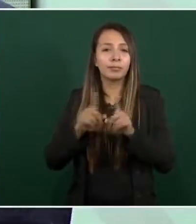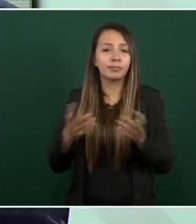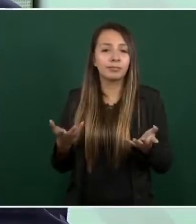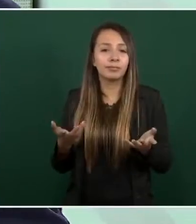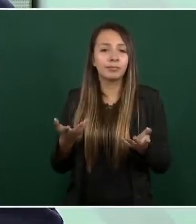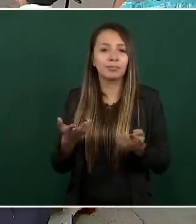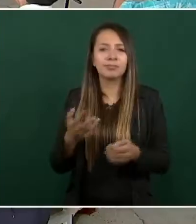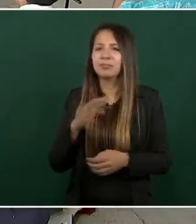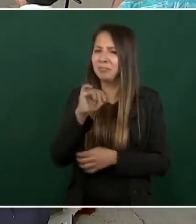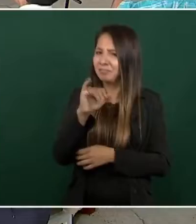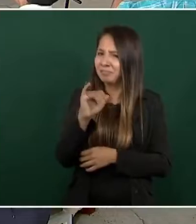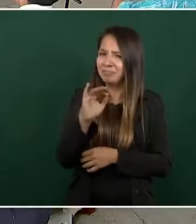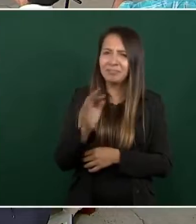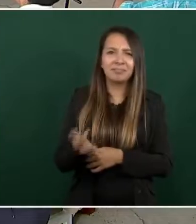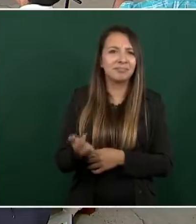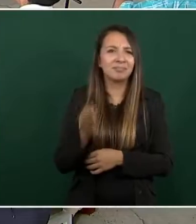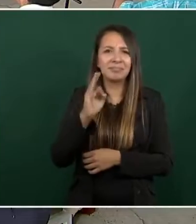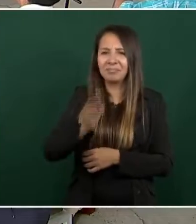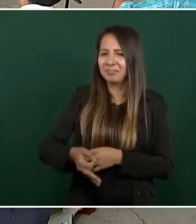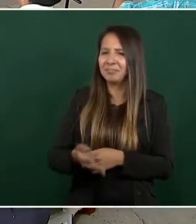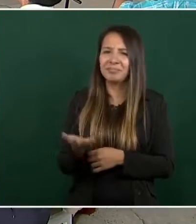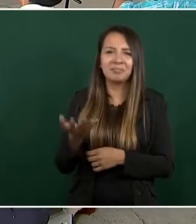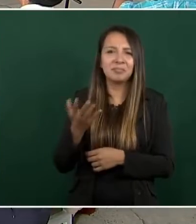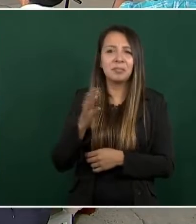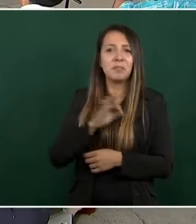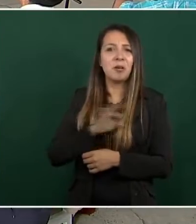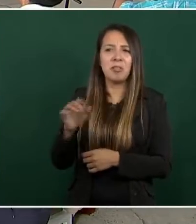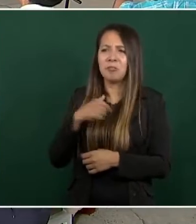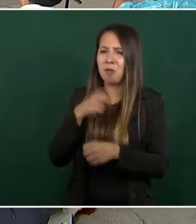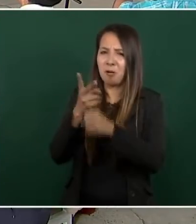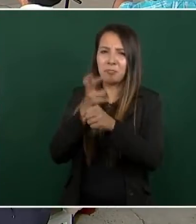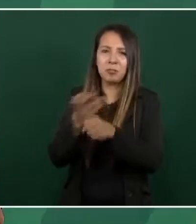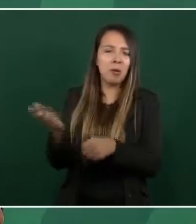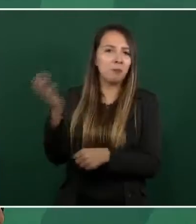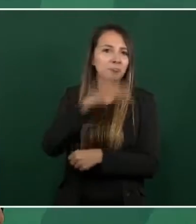Sí, cómo no, cuando se pueda. Lo invito a Palacio,